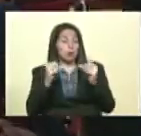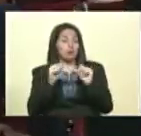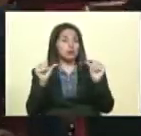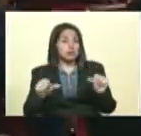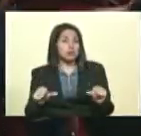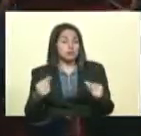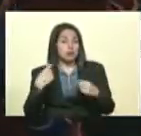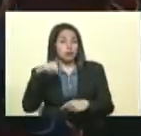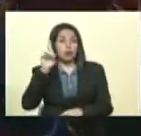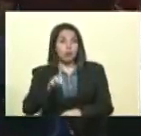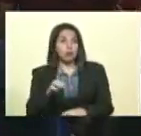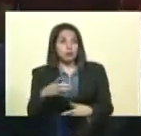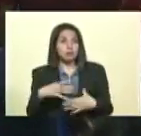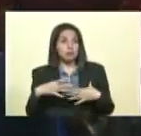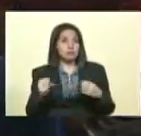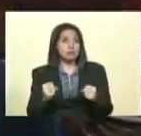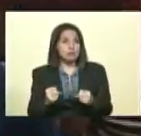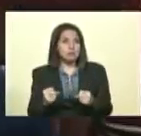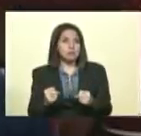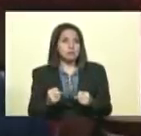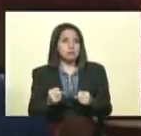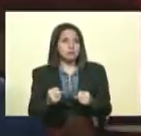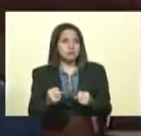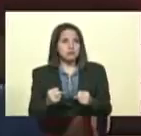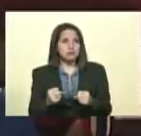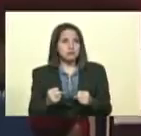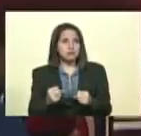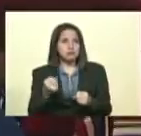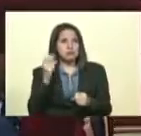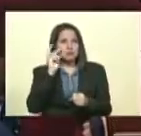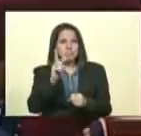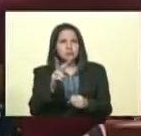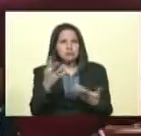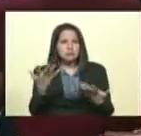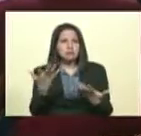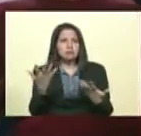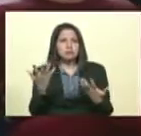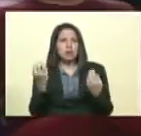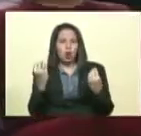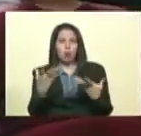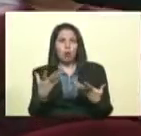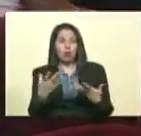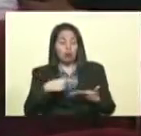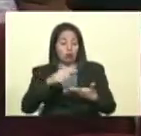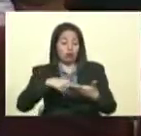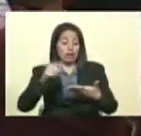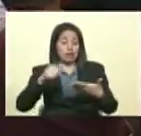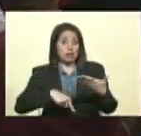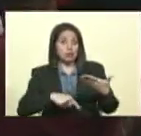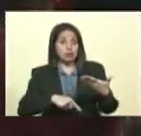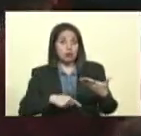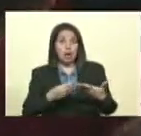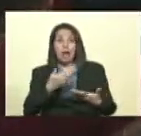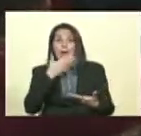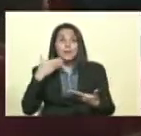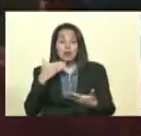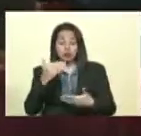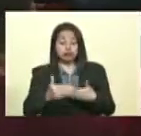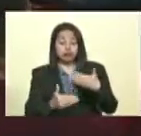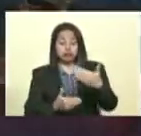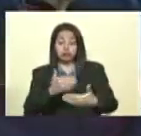Único Nacional de Salud, Único Nacional de Salud. Por eso nosotros con esta contratación damos un paso